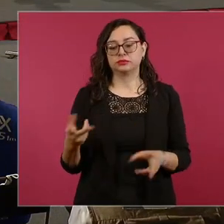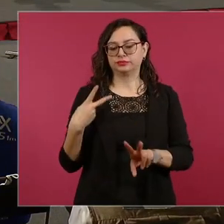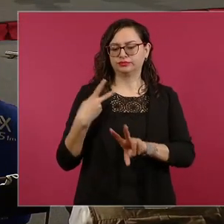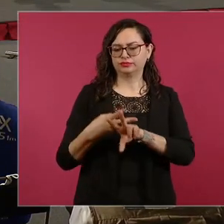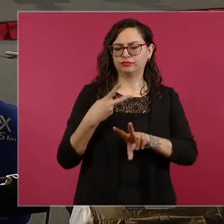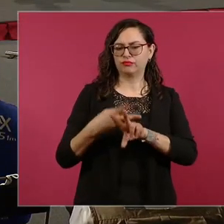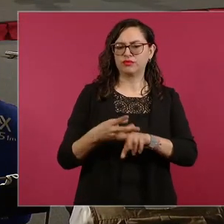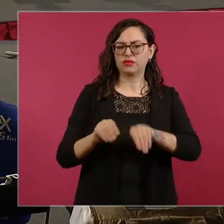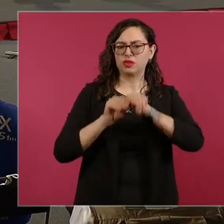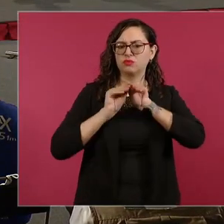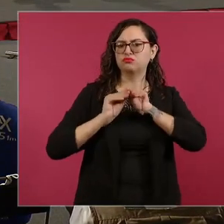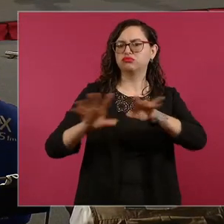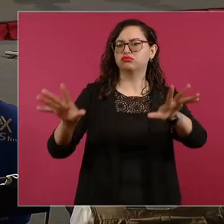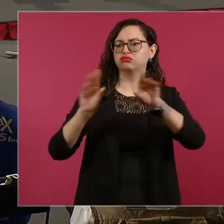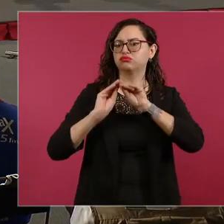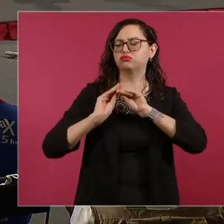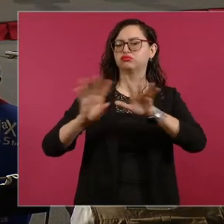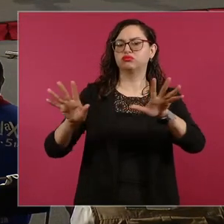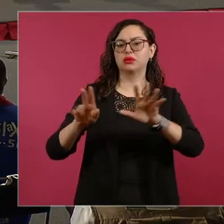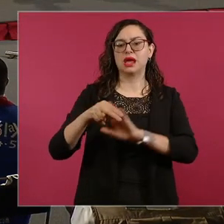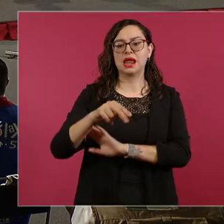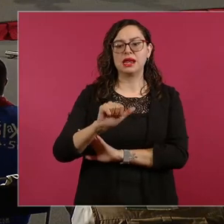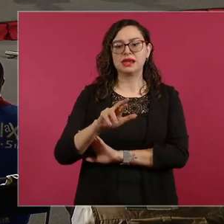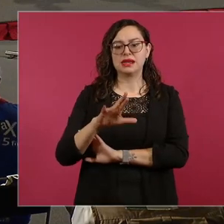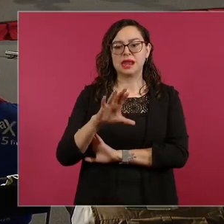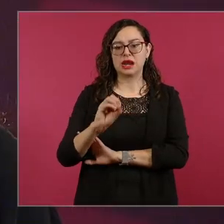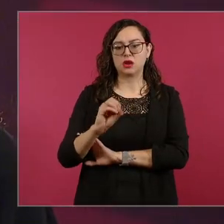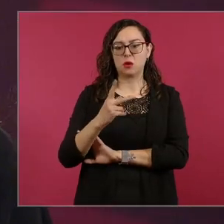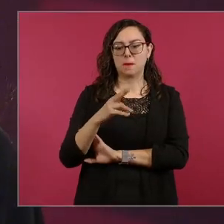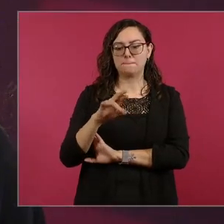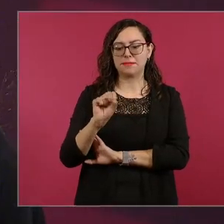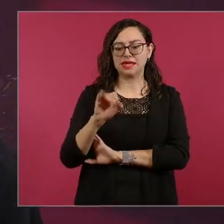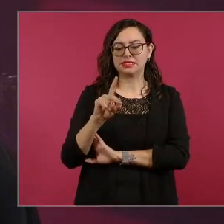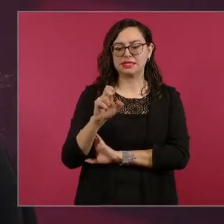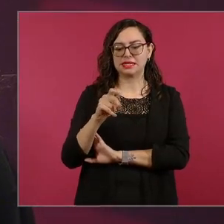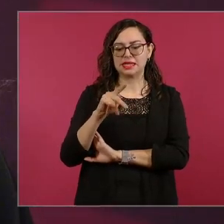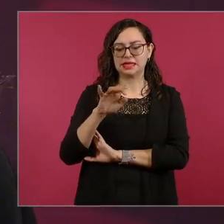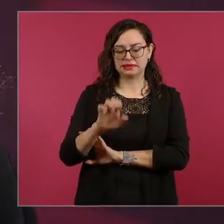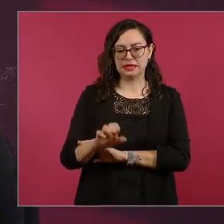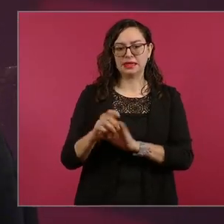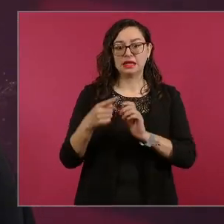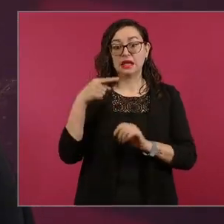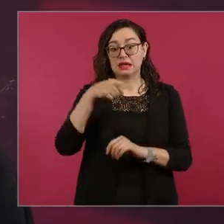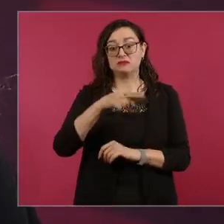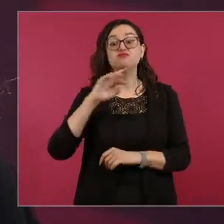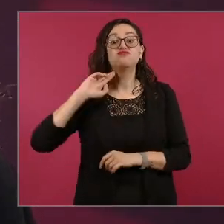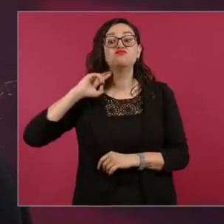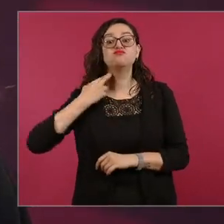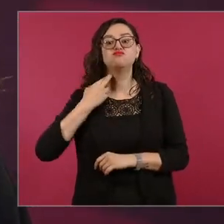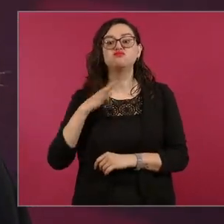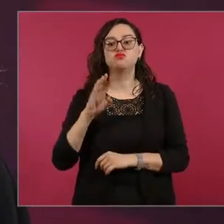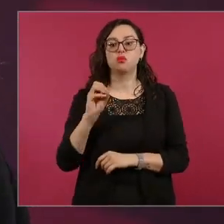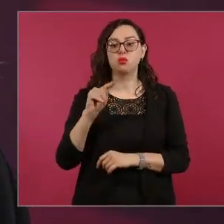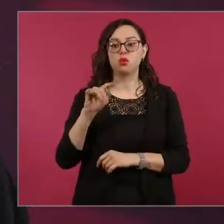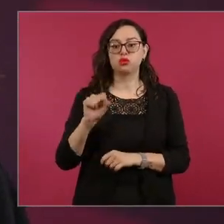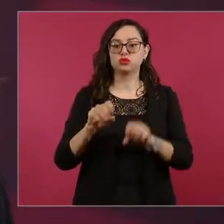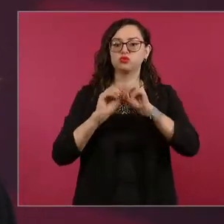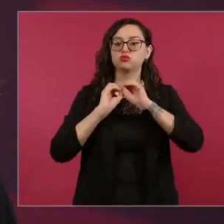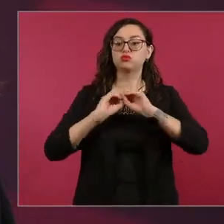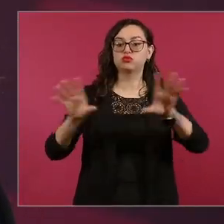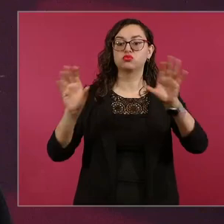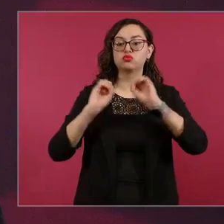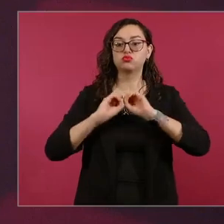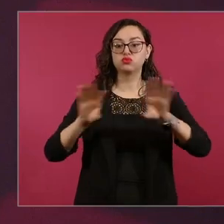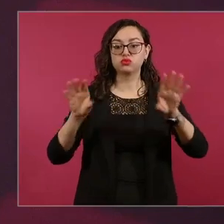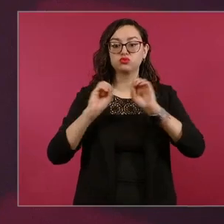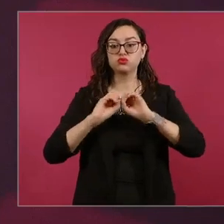como la de narcopresidente, publicó un video falso donde aseguran que un general afirma que